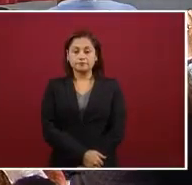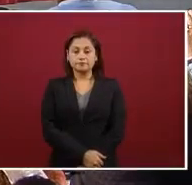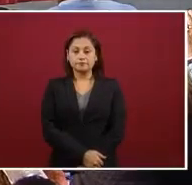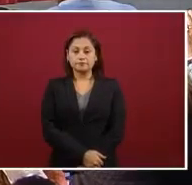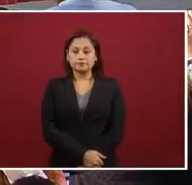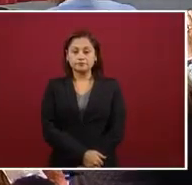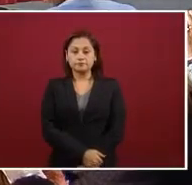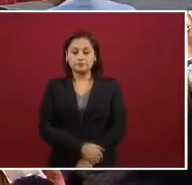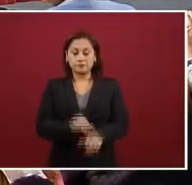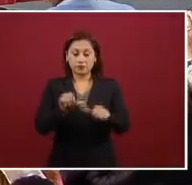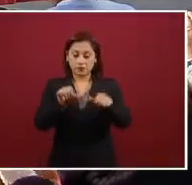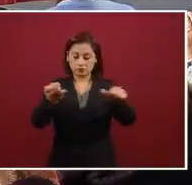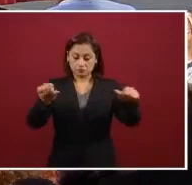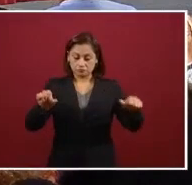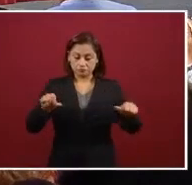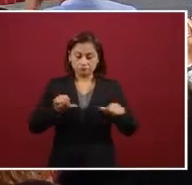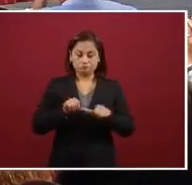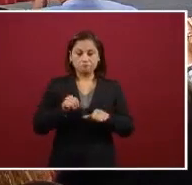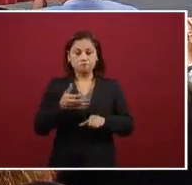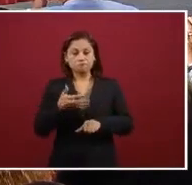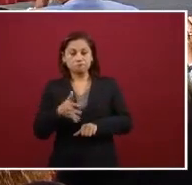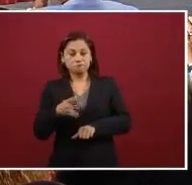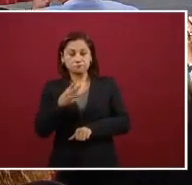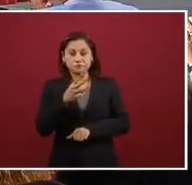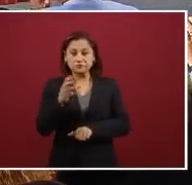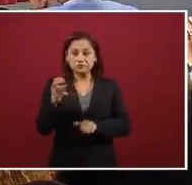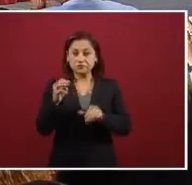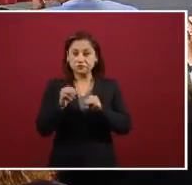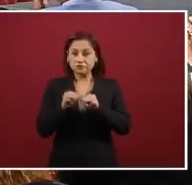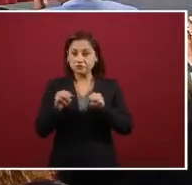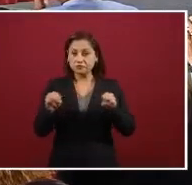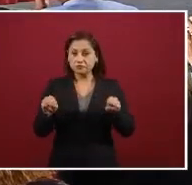Alrededor de 300 metros. ¿Cuánto?